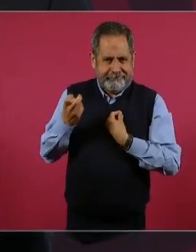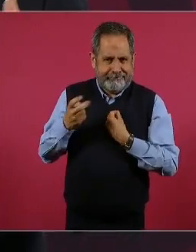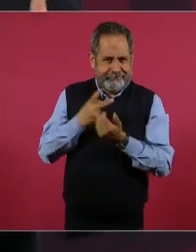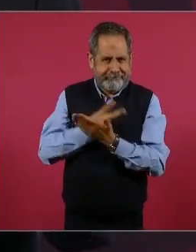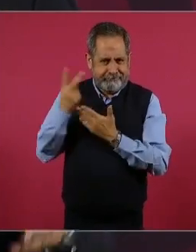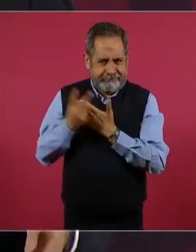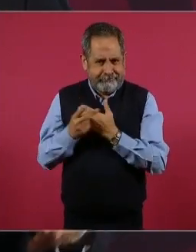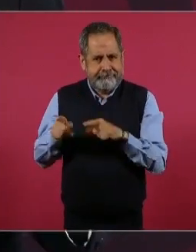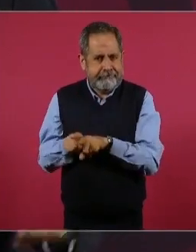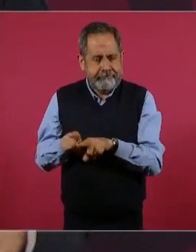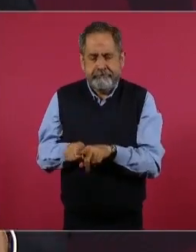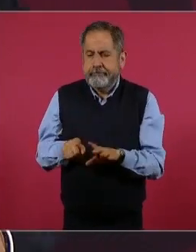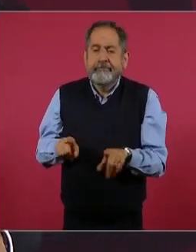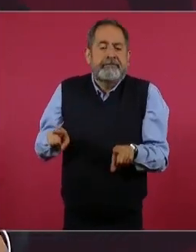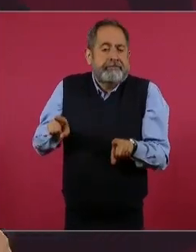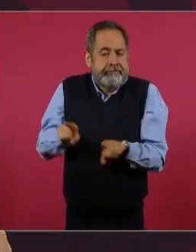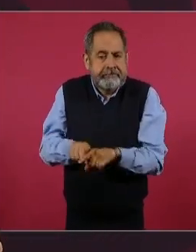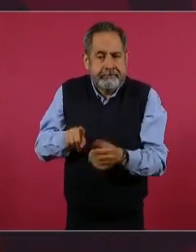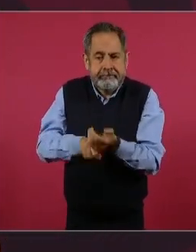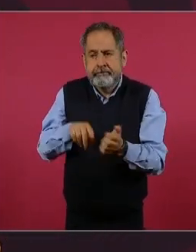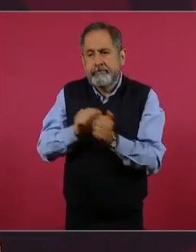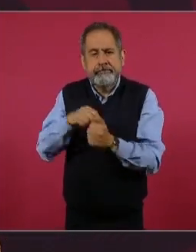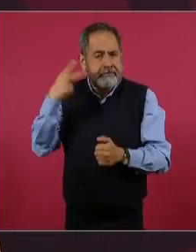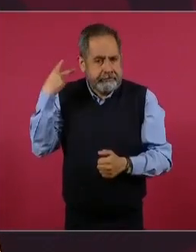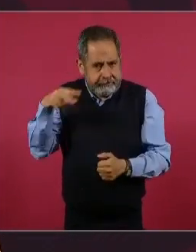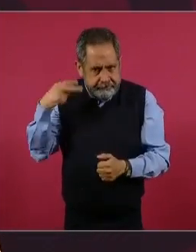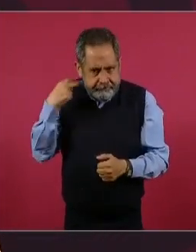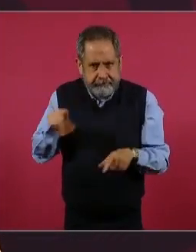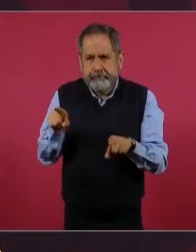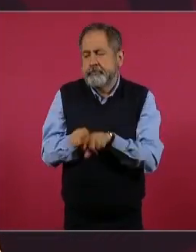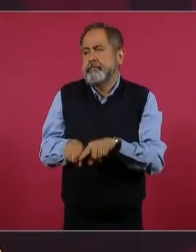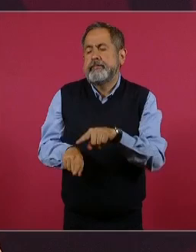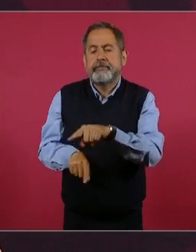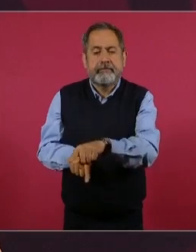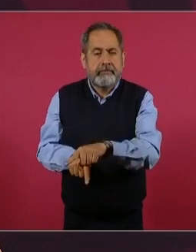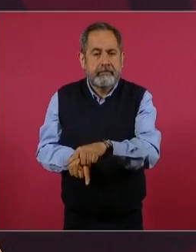Y eso tiene que ver con Veracruz, tiene que ver con